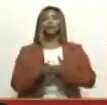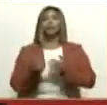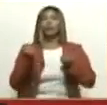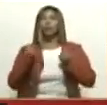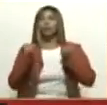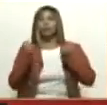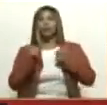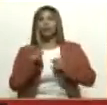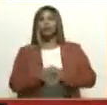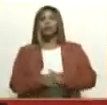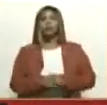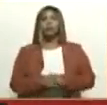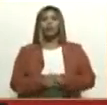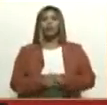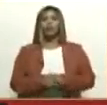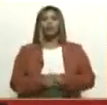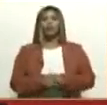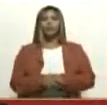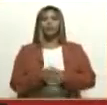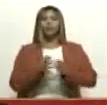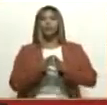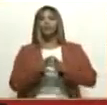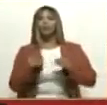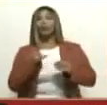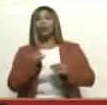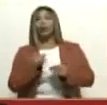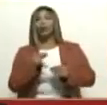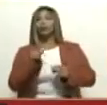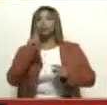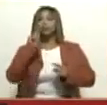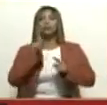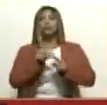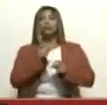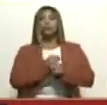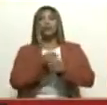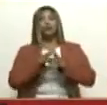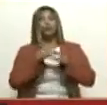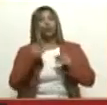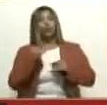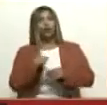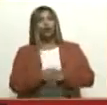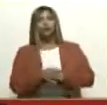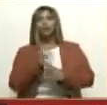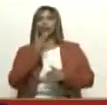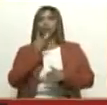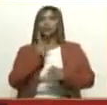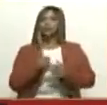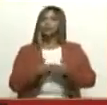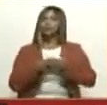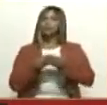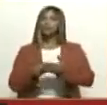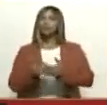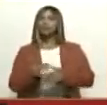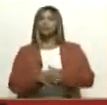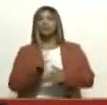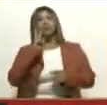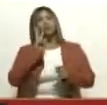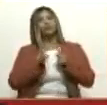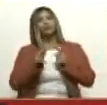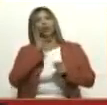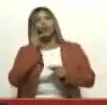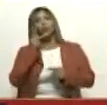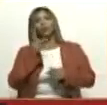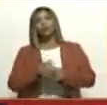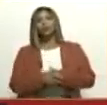ensayo, lo que tenga que ver con todo tiene que tener una función política, porque todos lo tienen. Claro. Es decir, porque todos transmiten una visión